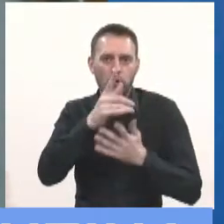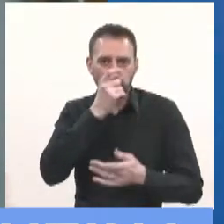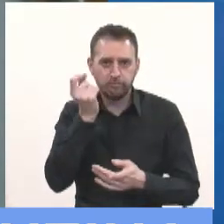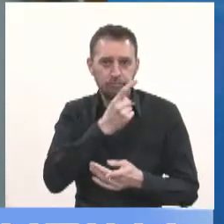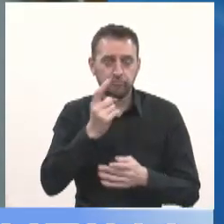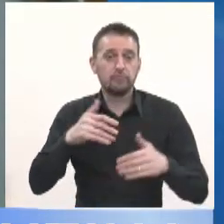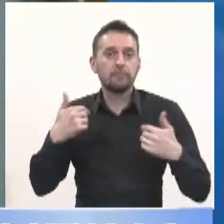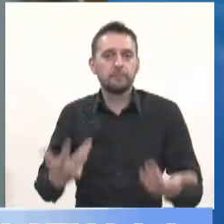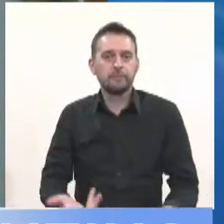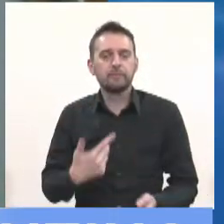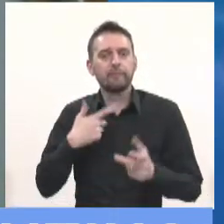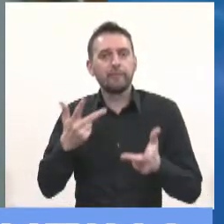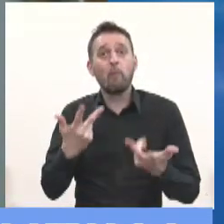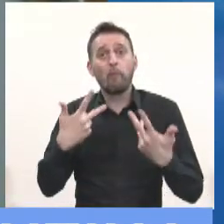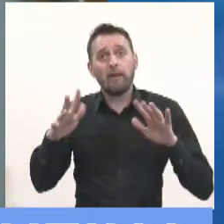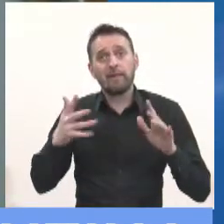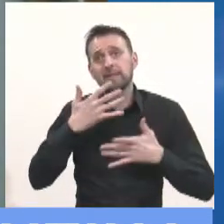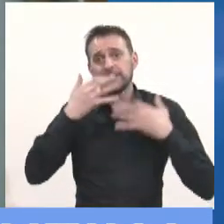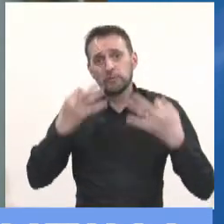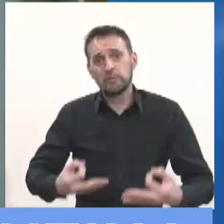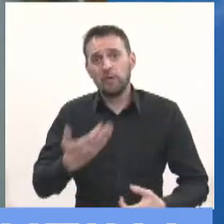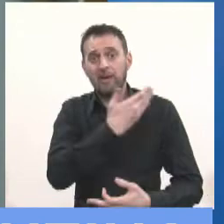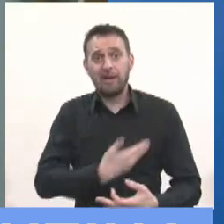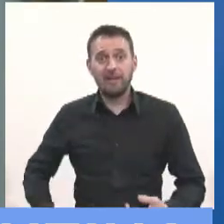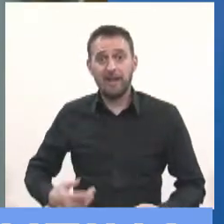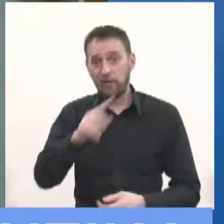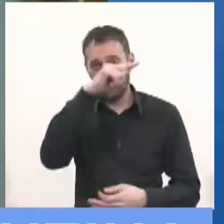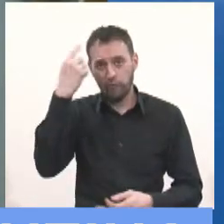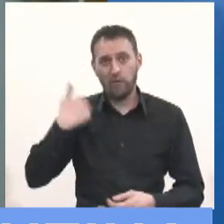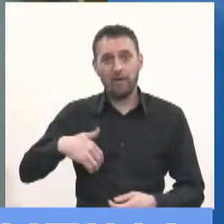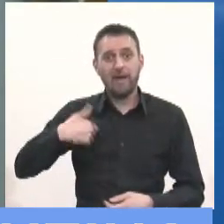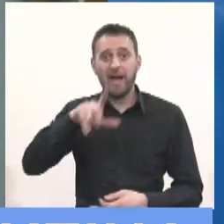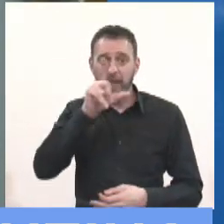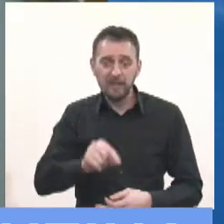muy probable, por no decir casi seguro, que el Estado argentino tenga que seguir